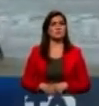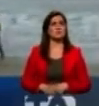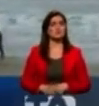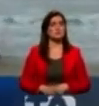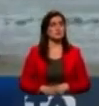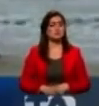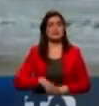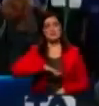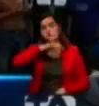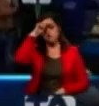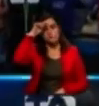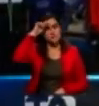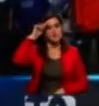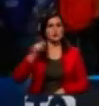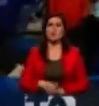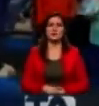Dicen estar ya cansados.